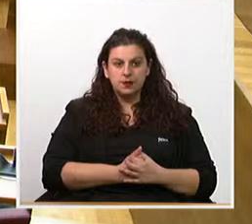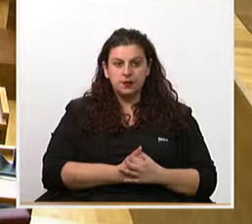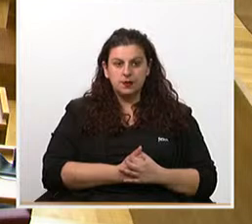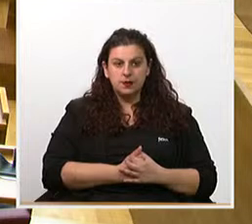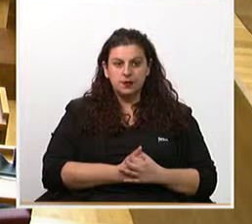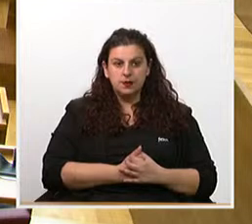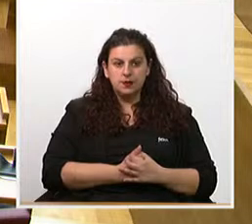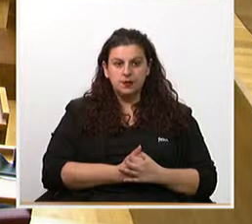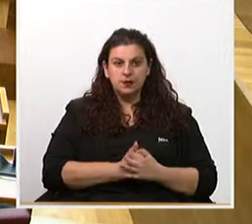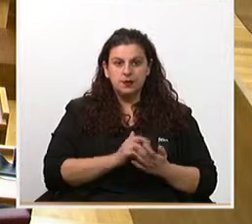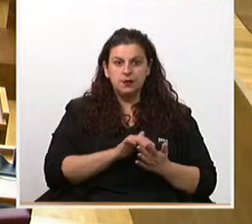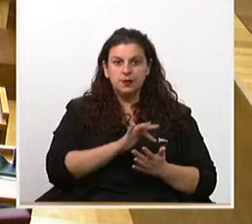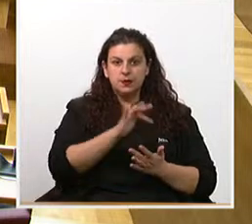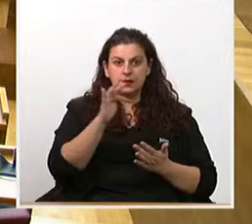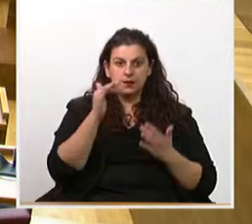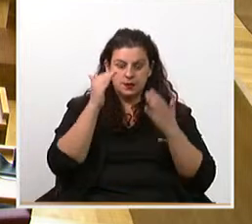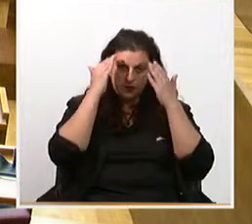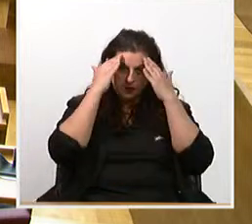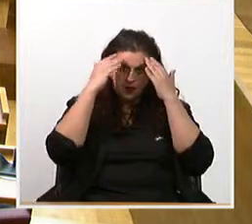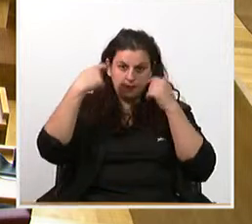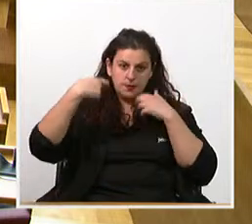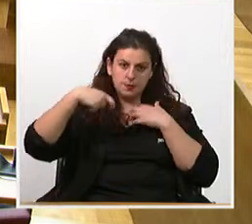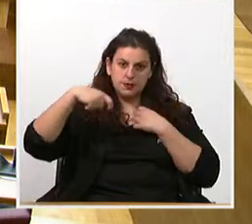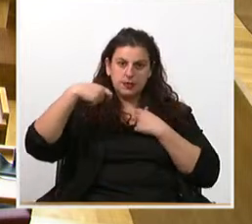tiene la palabra el honorable